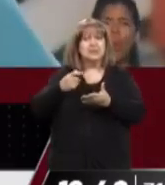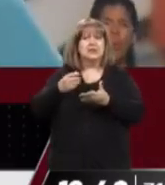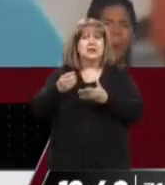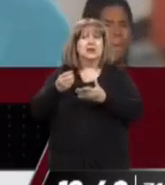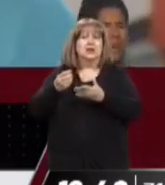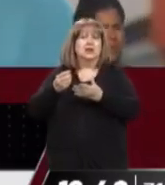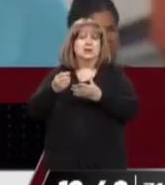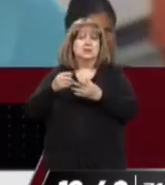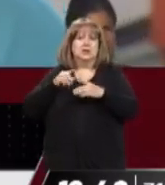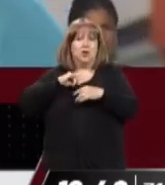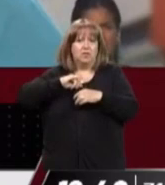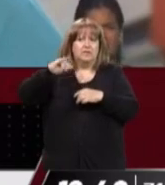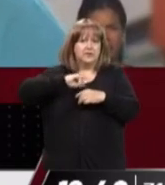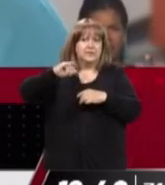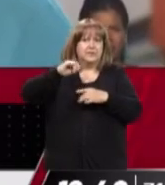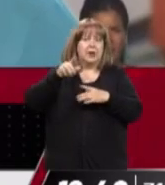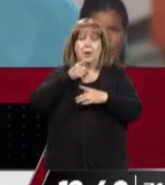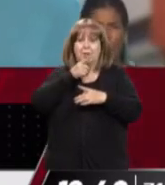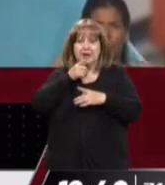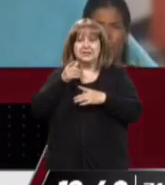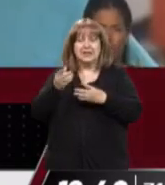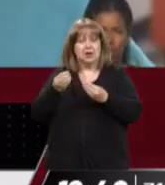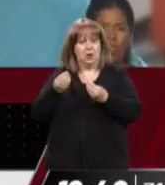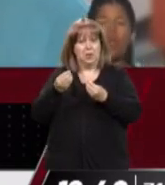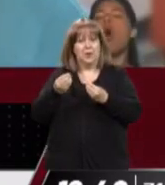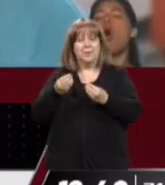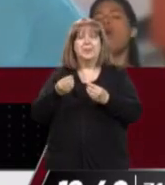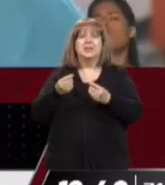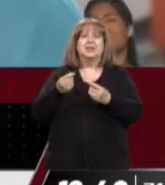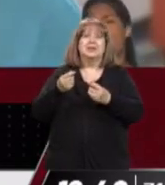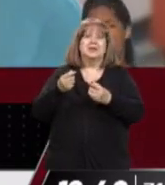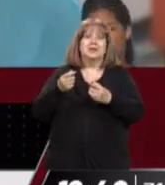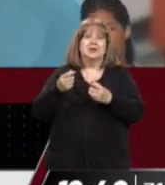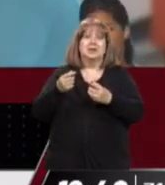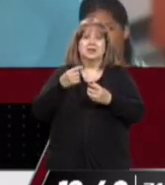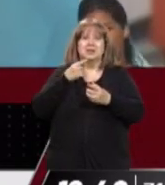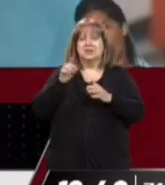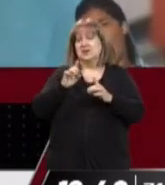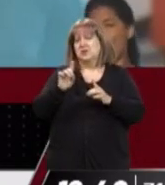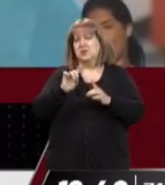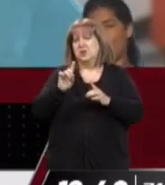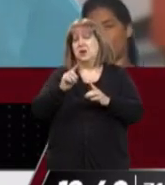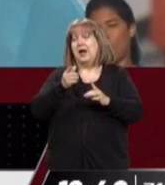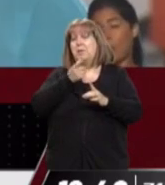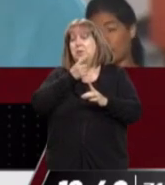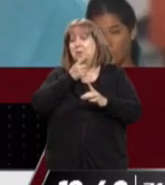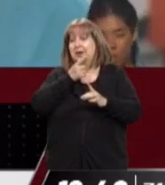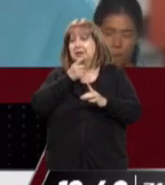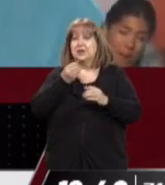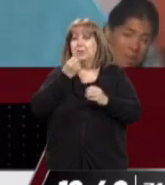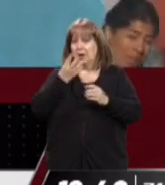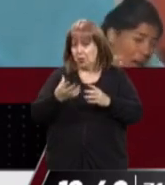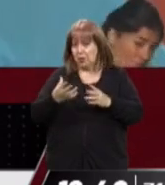con empresarios? ¿Eso vos decís que facilita las inversiones o nos crea un espacio de derecho? Es hipocresía, es